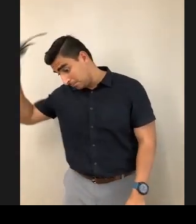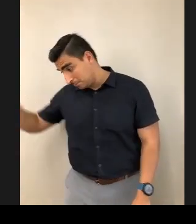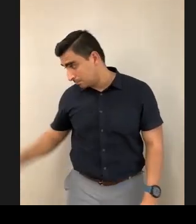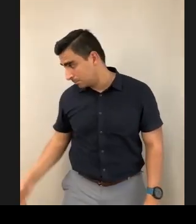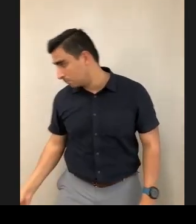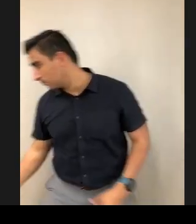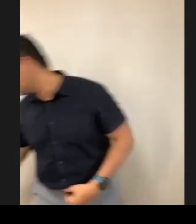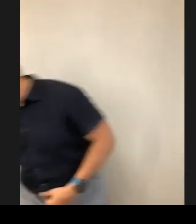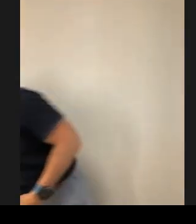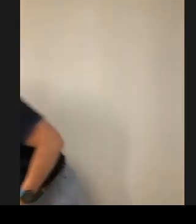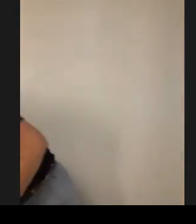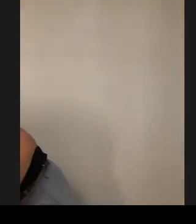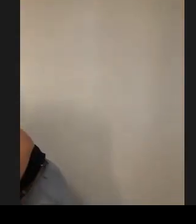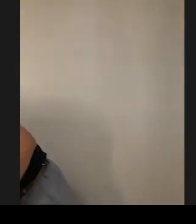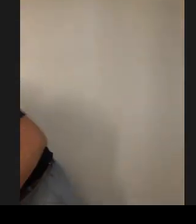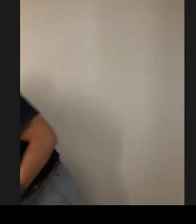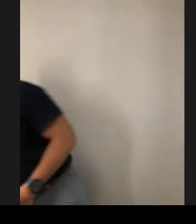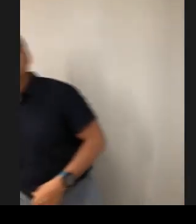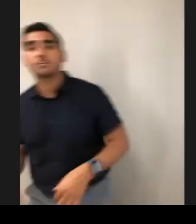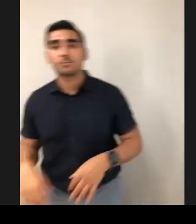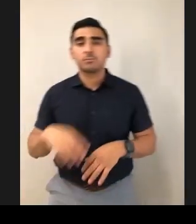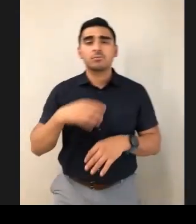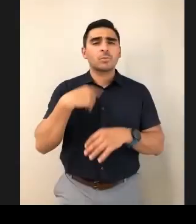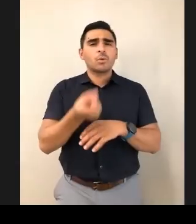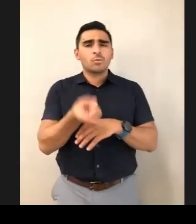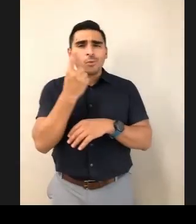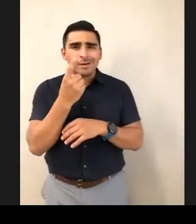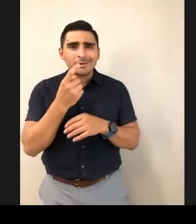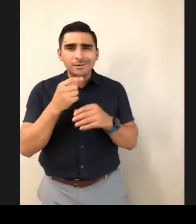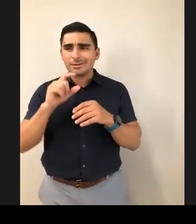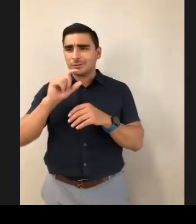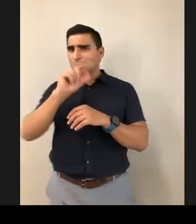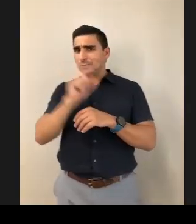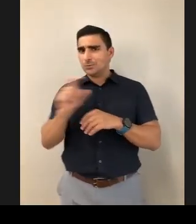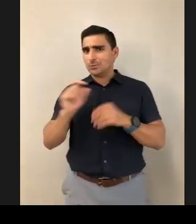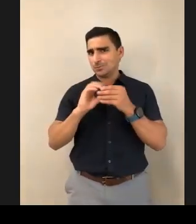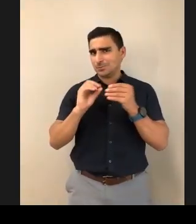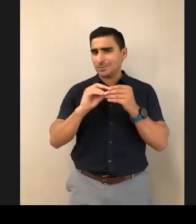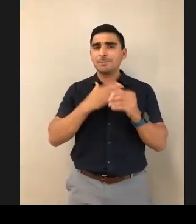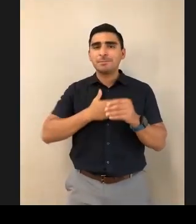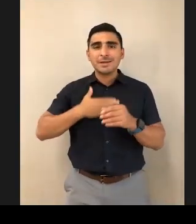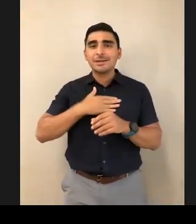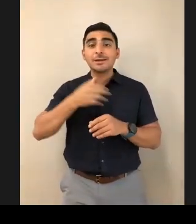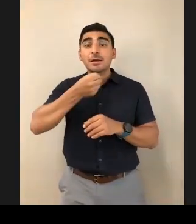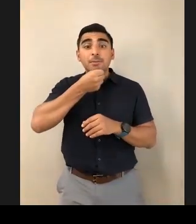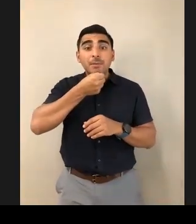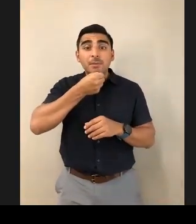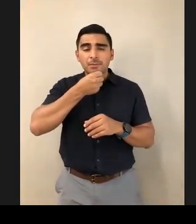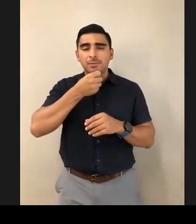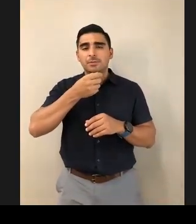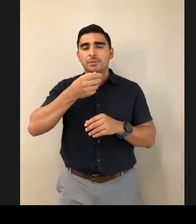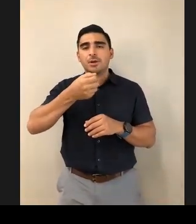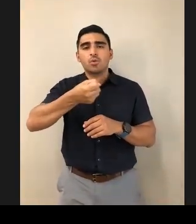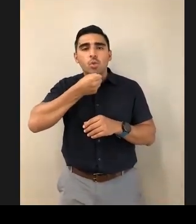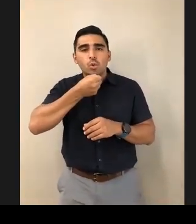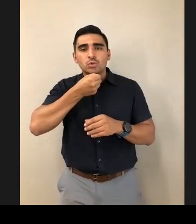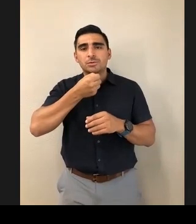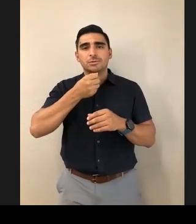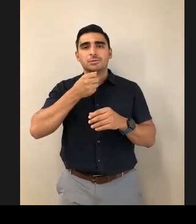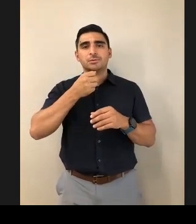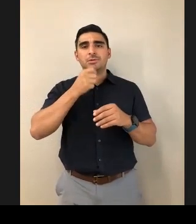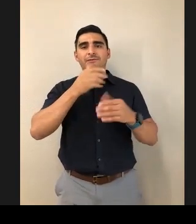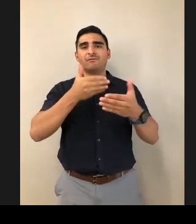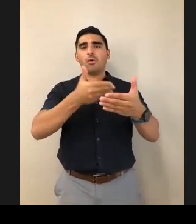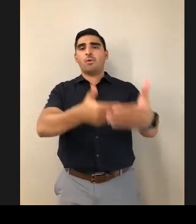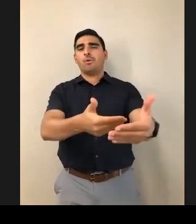Gracias. Una solicitud de los técnicos es que también se acerca más al micrófono cuando